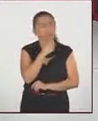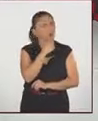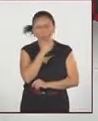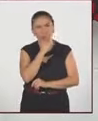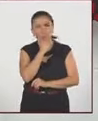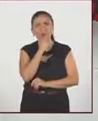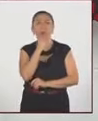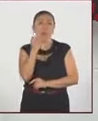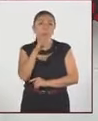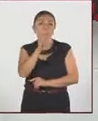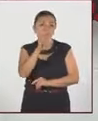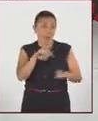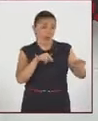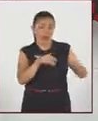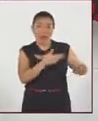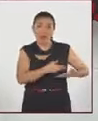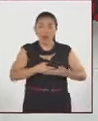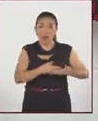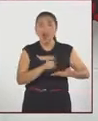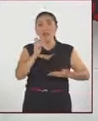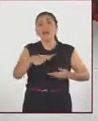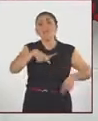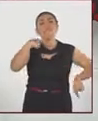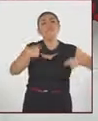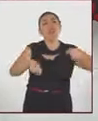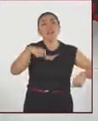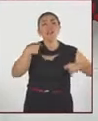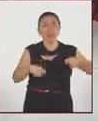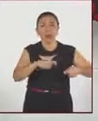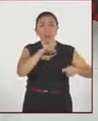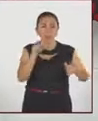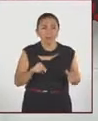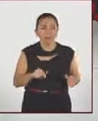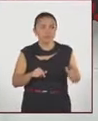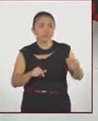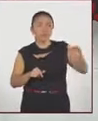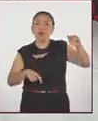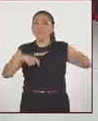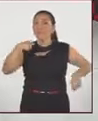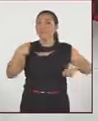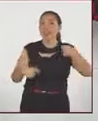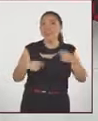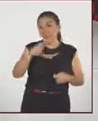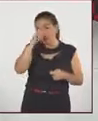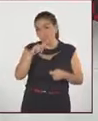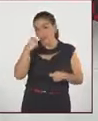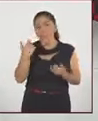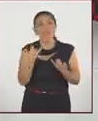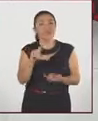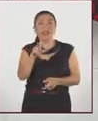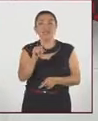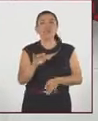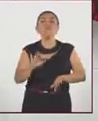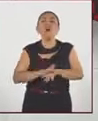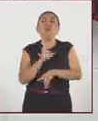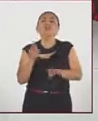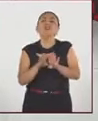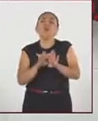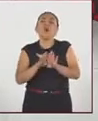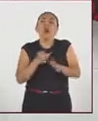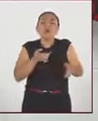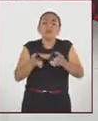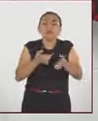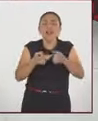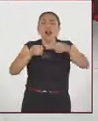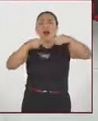Los bebés son muy flexibles, conforme vamos creciendo se va perdiendo esa flexibilidad, pero más que nada porque lo vamos dejando de hacer, ¿no? Entonces justo